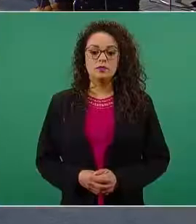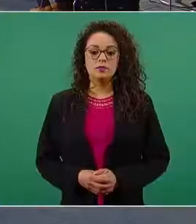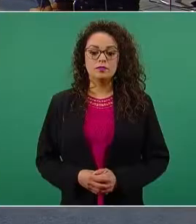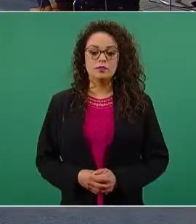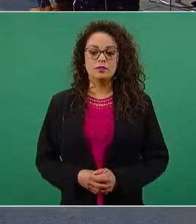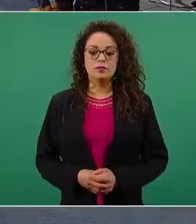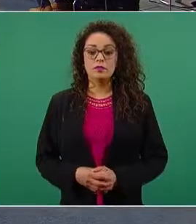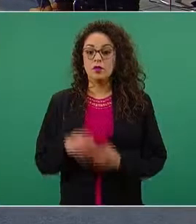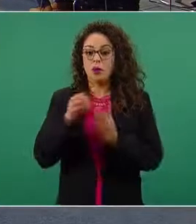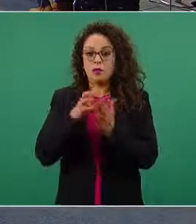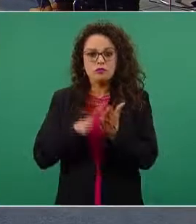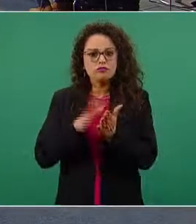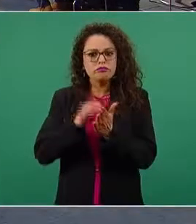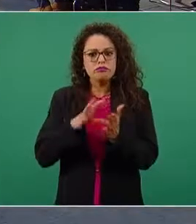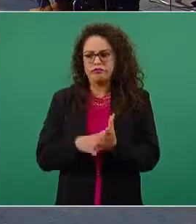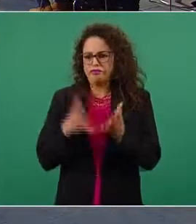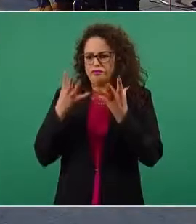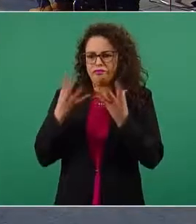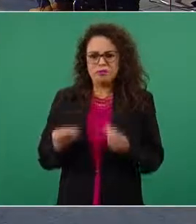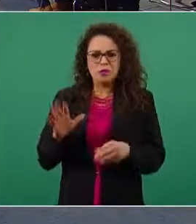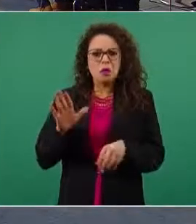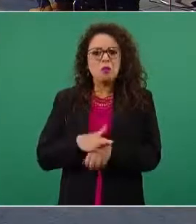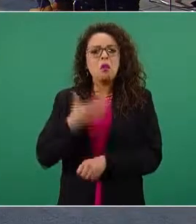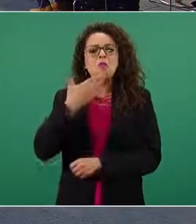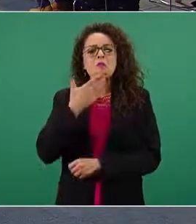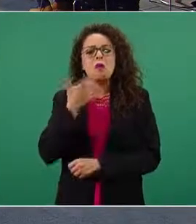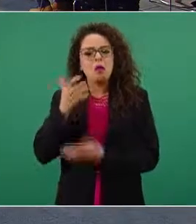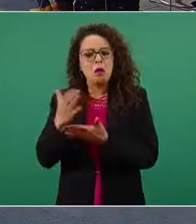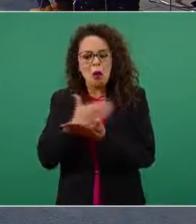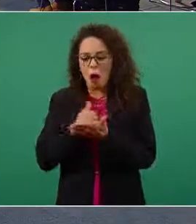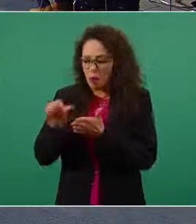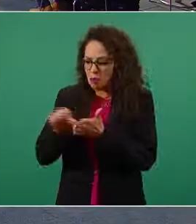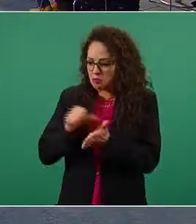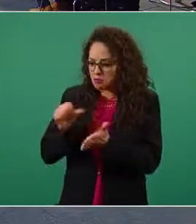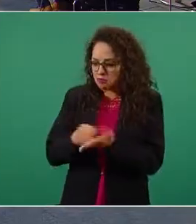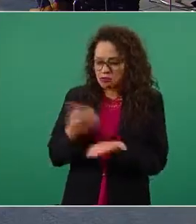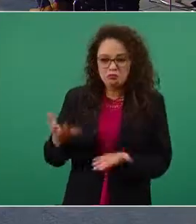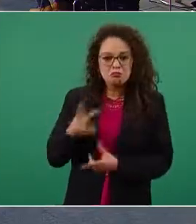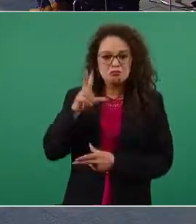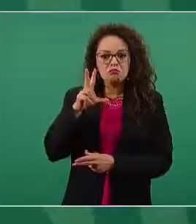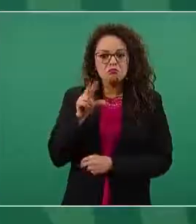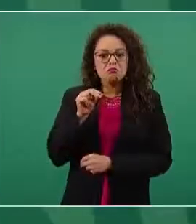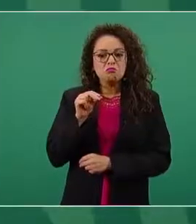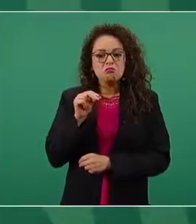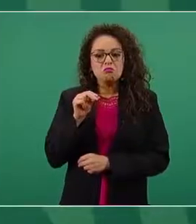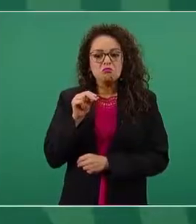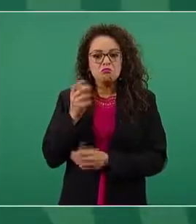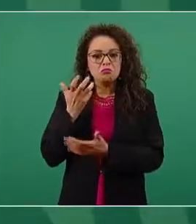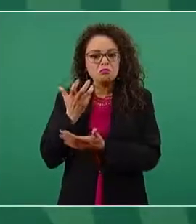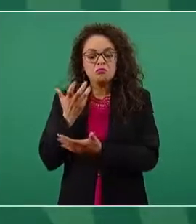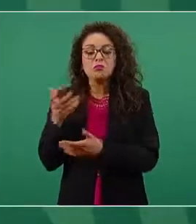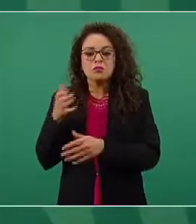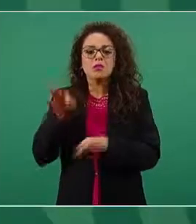buen sueldo, bien pagados, no hacen nada. ¿Ustedes creen que esos trabajan el sábado y el